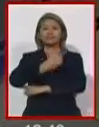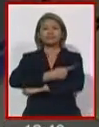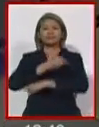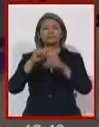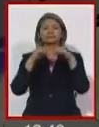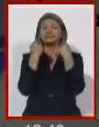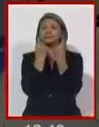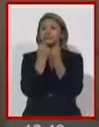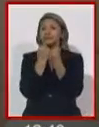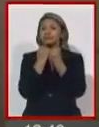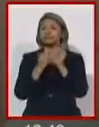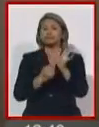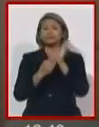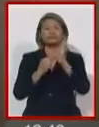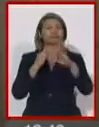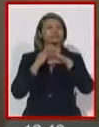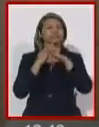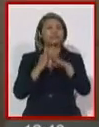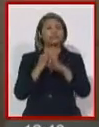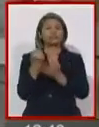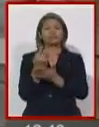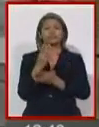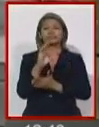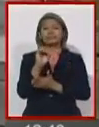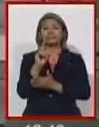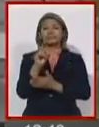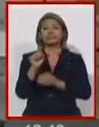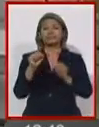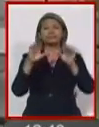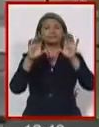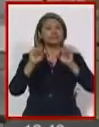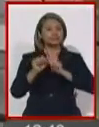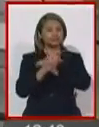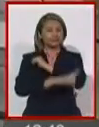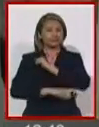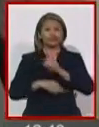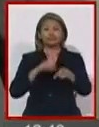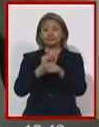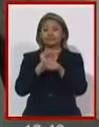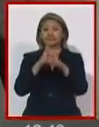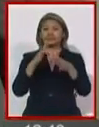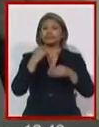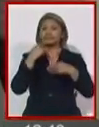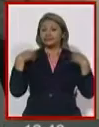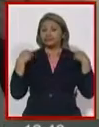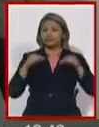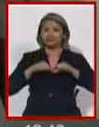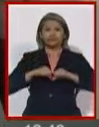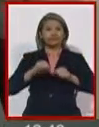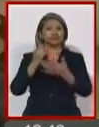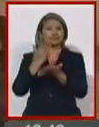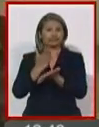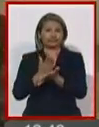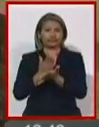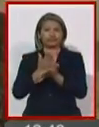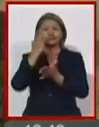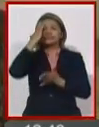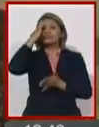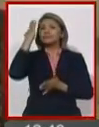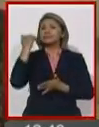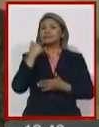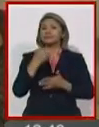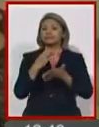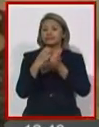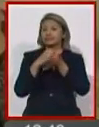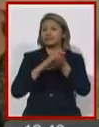días. El sector, a través de esta medida, mostró su rechazo al nuevo Código de Sistema Penal, aunque los trabajadores de salud indicaron que mantendrán el paro debido a que